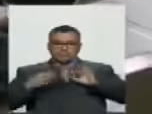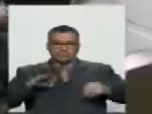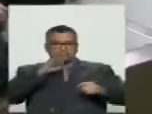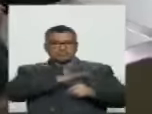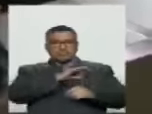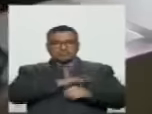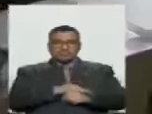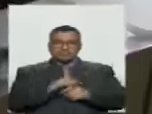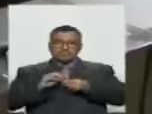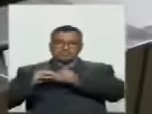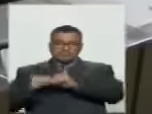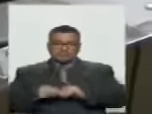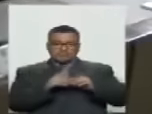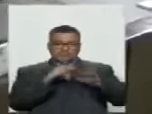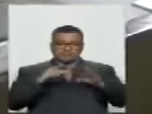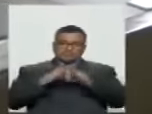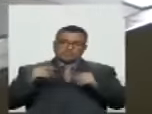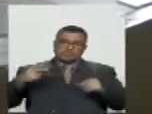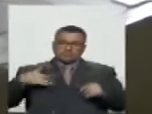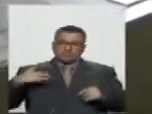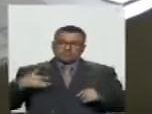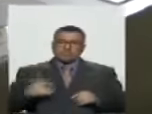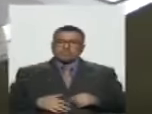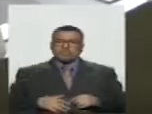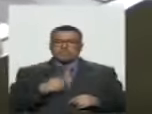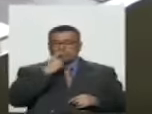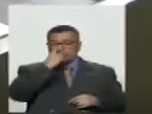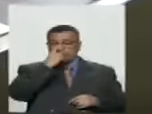sociales, manipulando sentimientos,